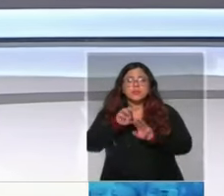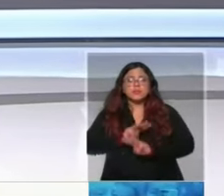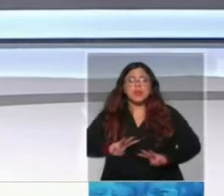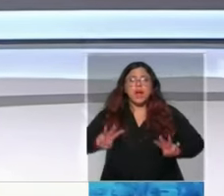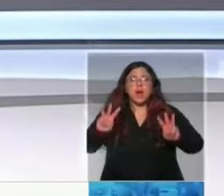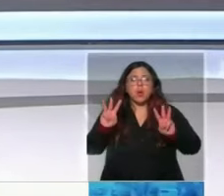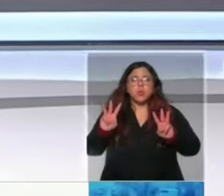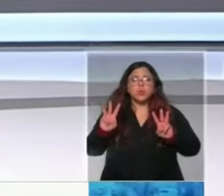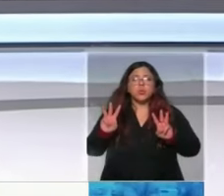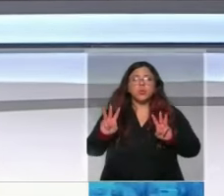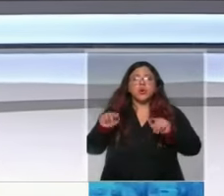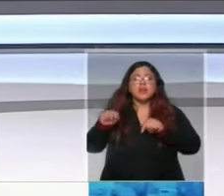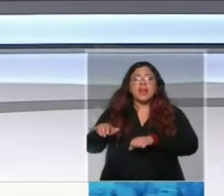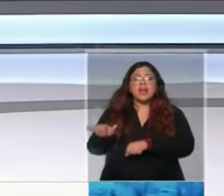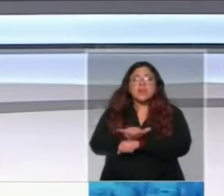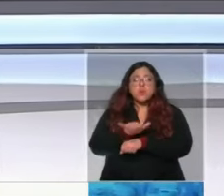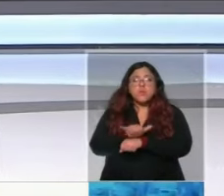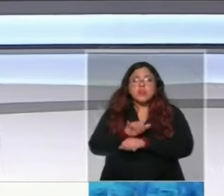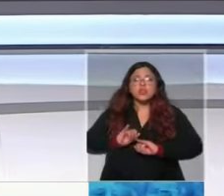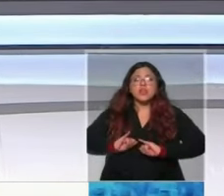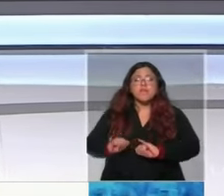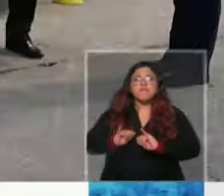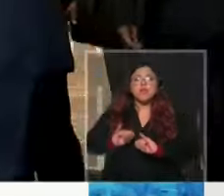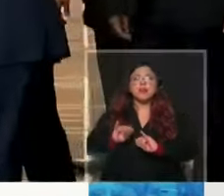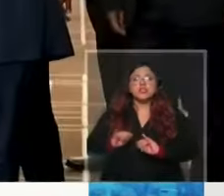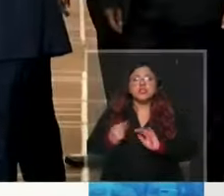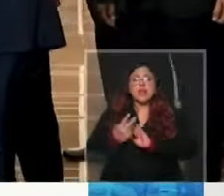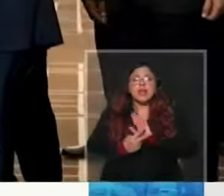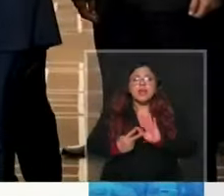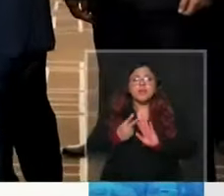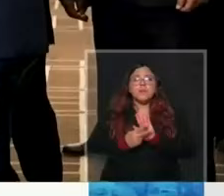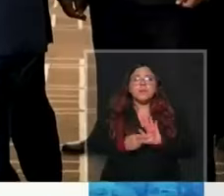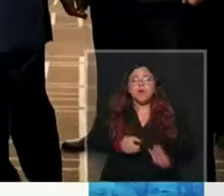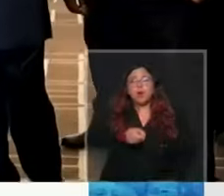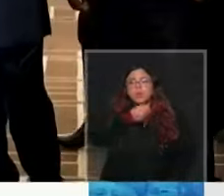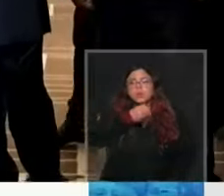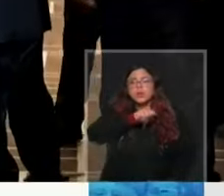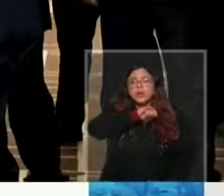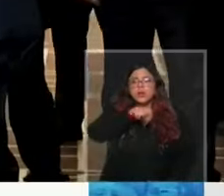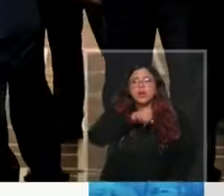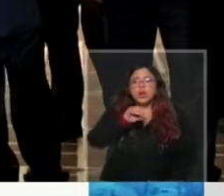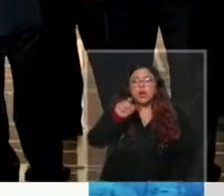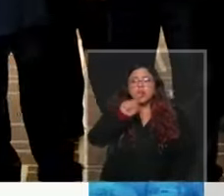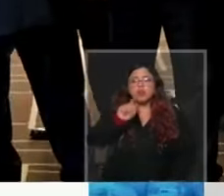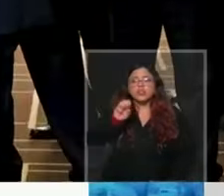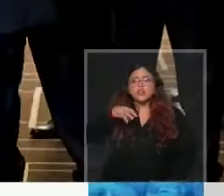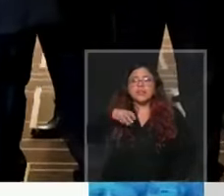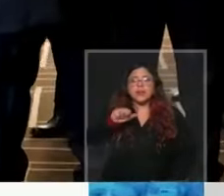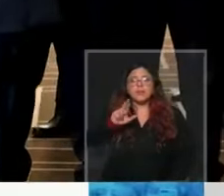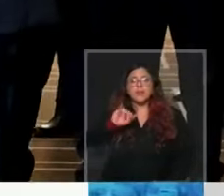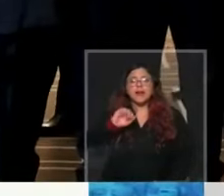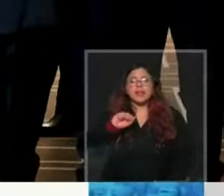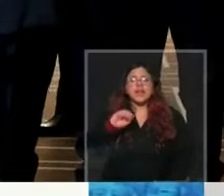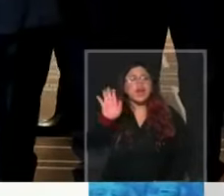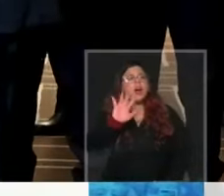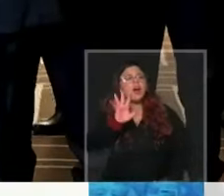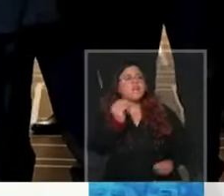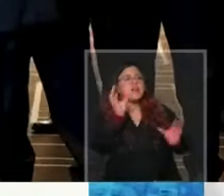Unidas. Desde Nueva York, la información ahora es en vivo con José María del Pino. Hola, José María, buenas noches.